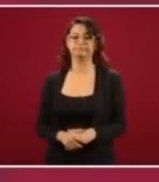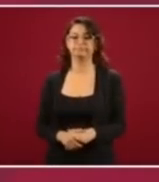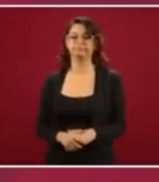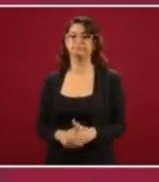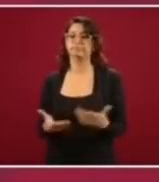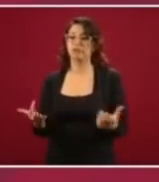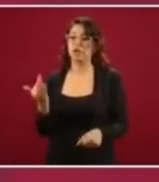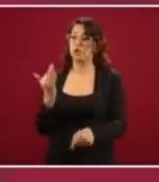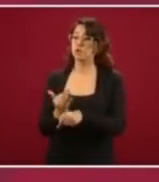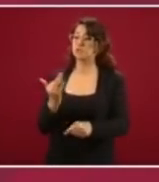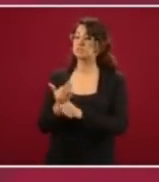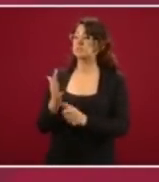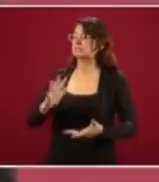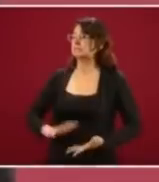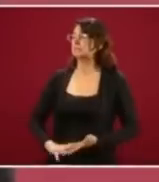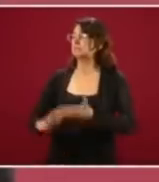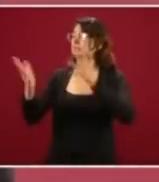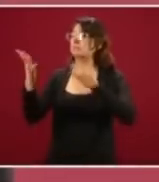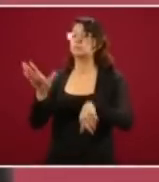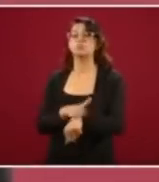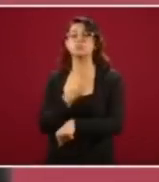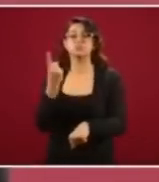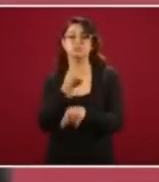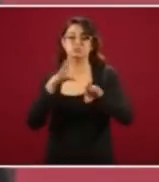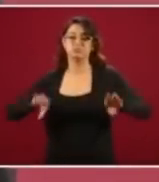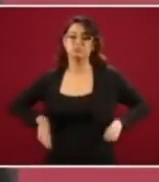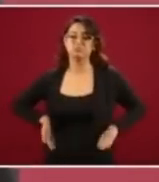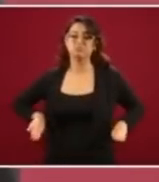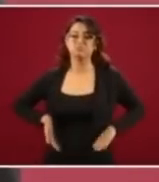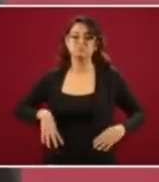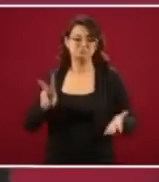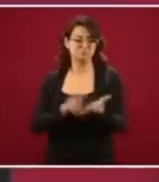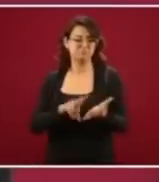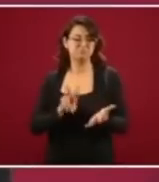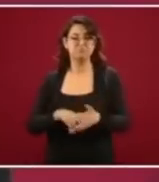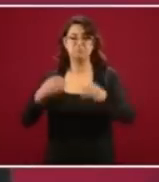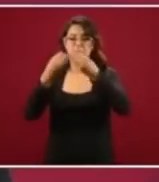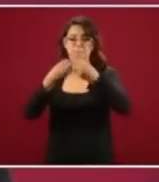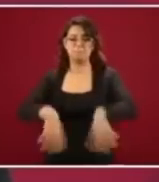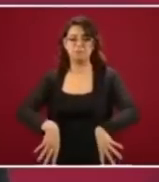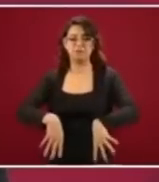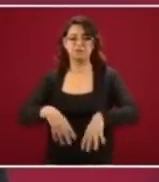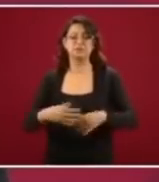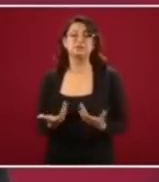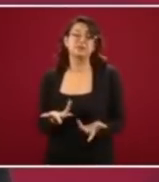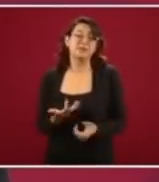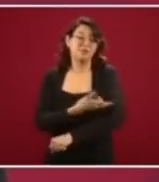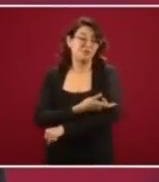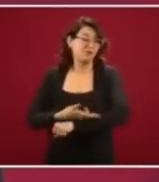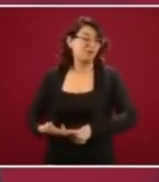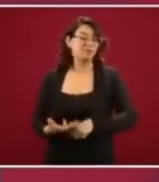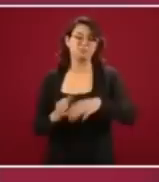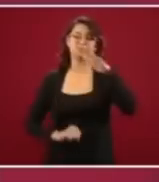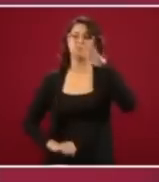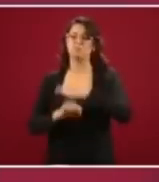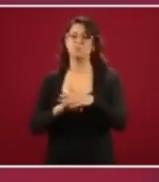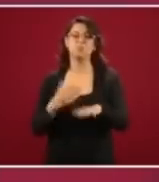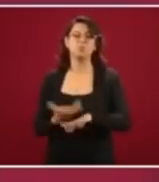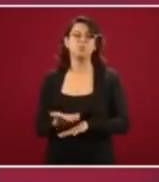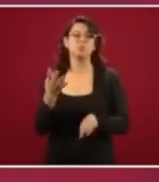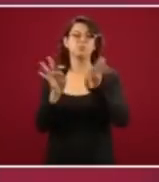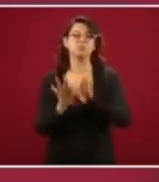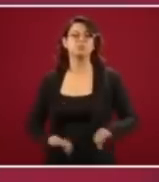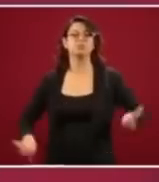es una crisis por pérdida de valores, y la familia es